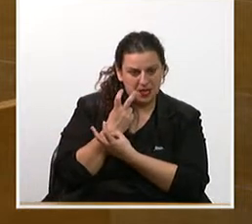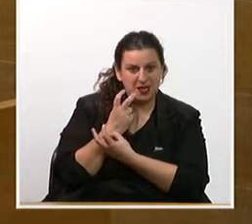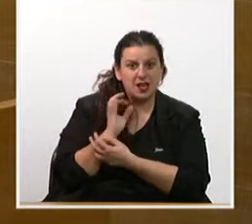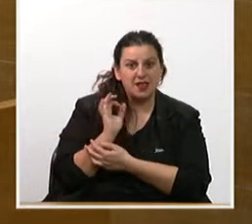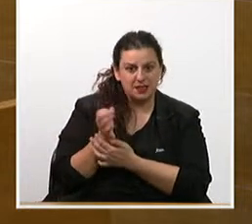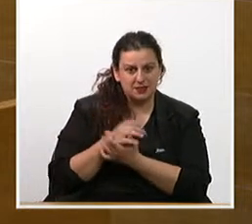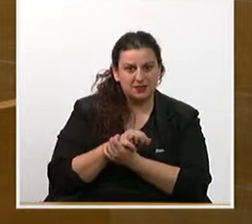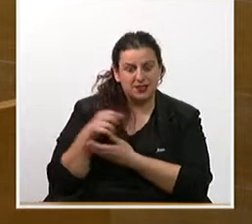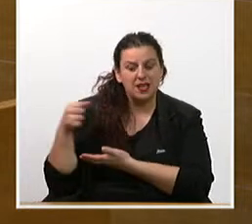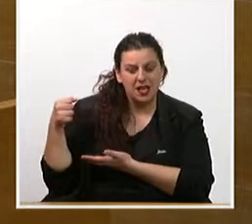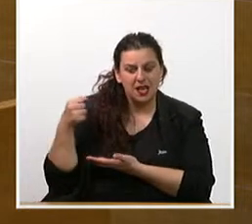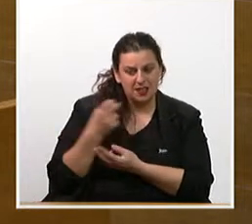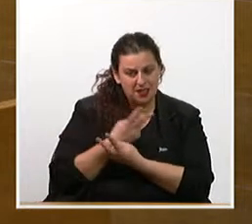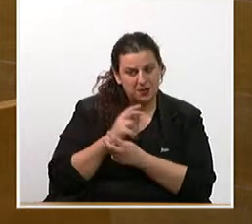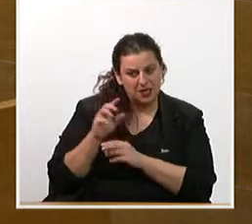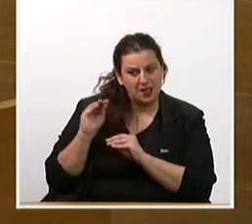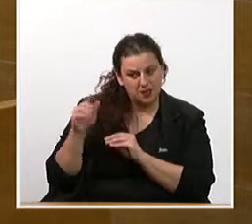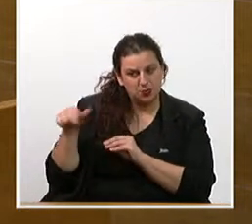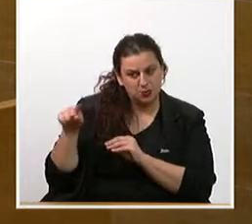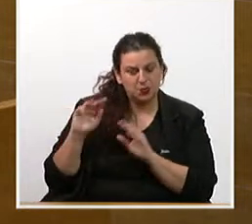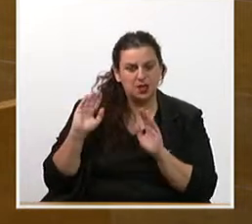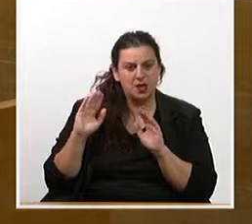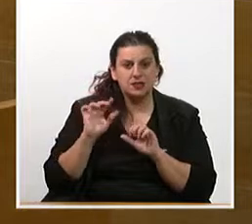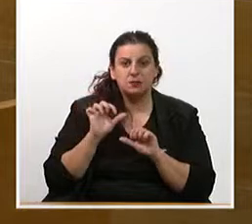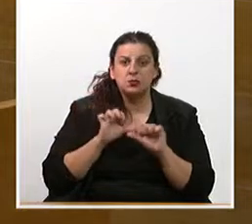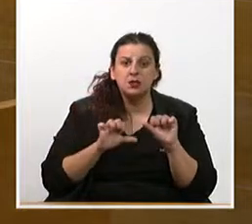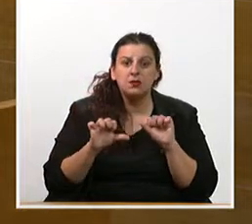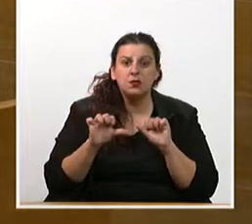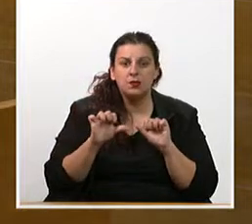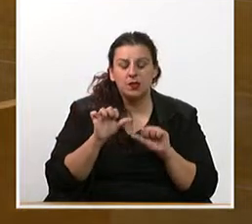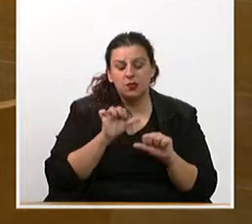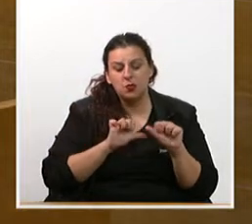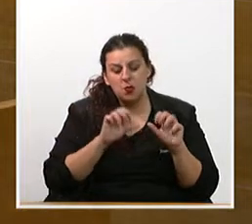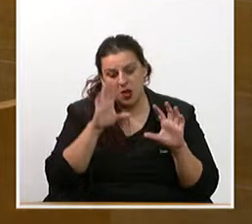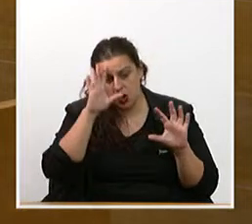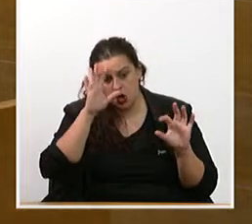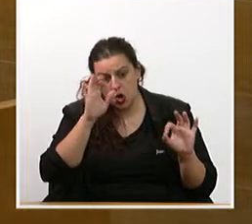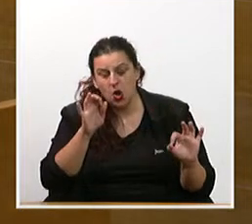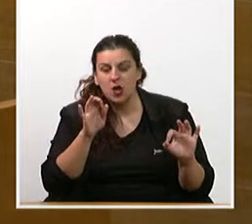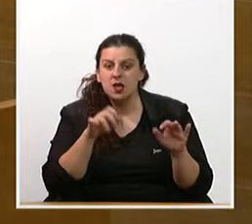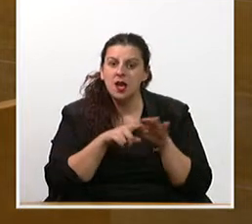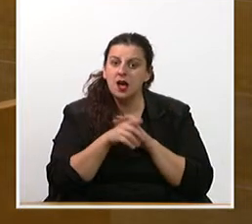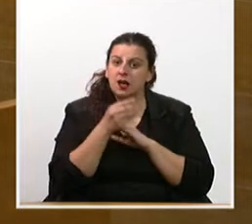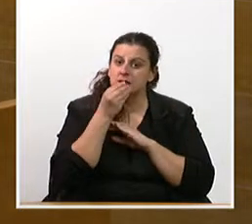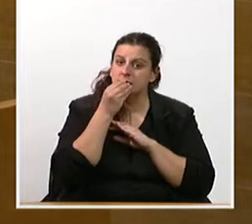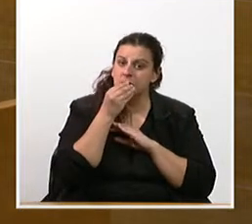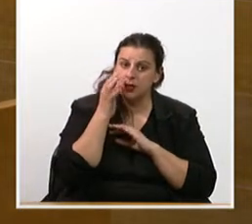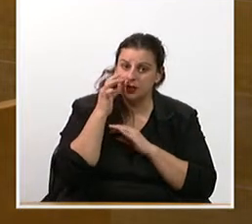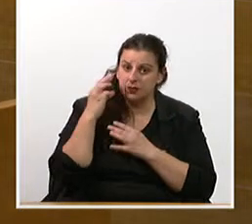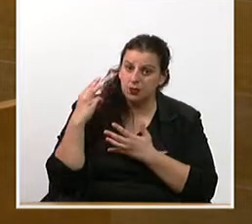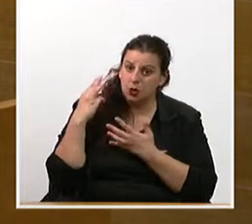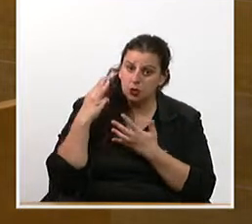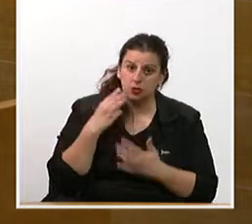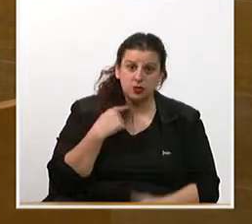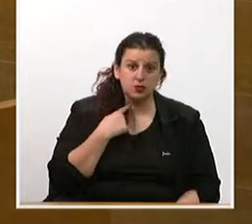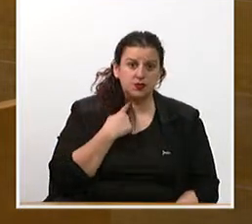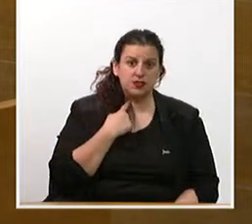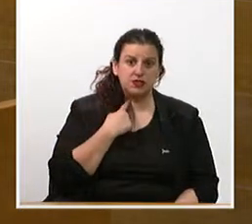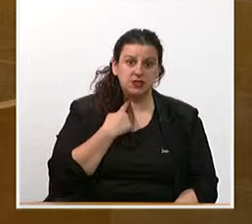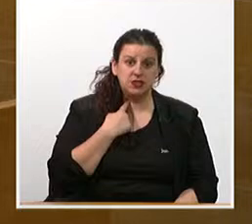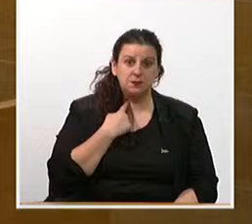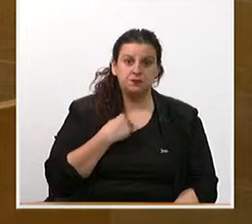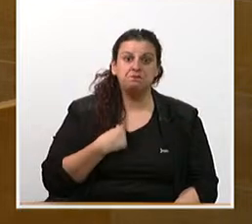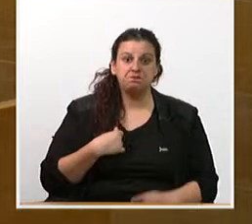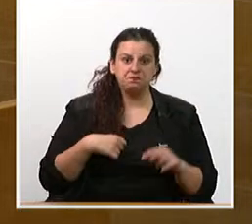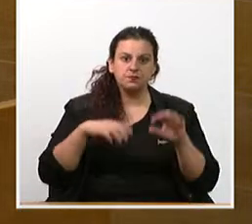herencia señora Gómez estamos devolviendo el sentido común y estamos recuperando la buena gestión que durante 8 años se perdió sentido